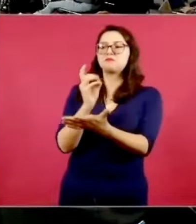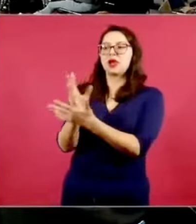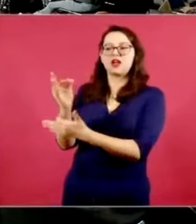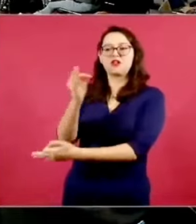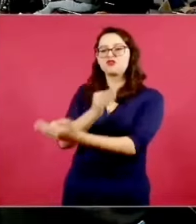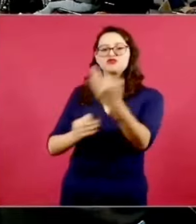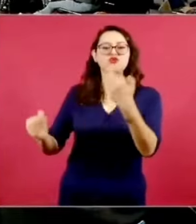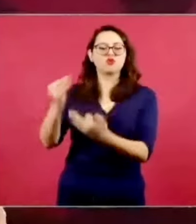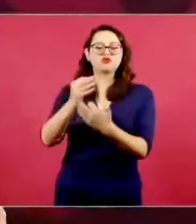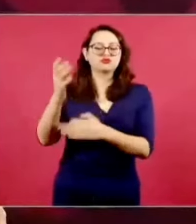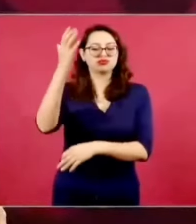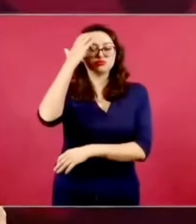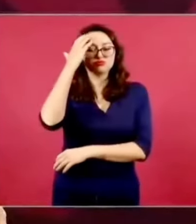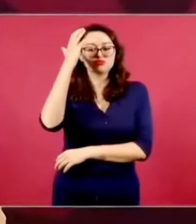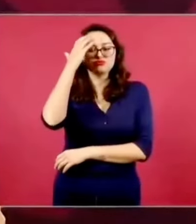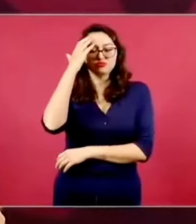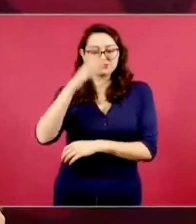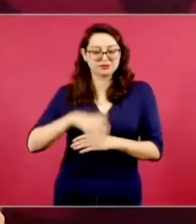todos